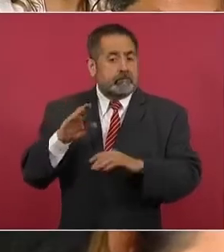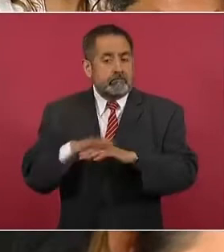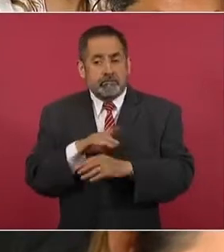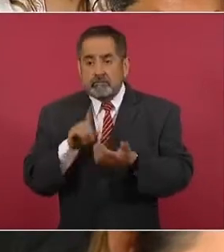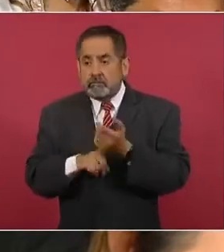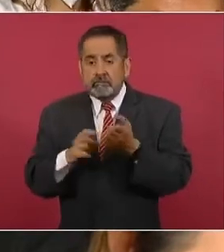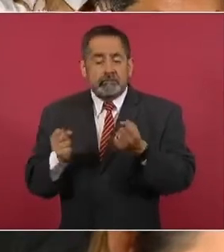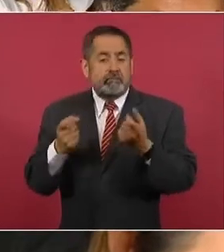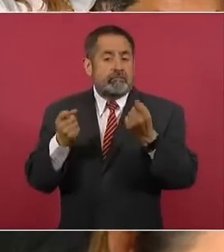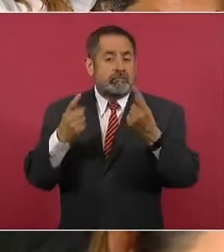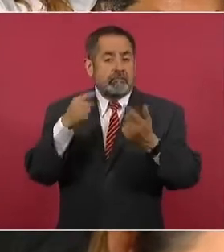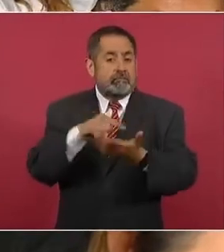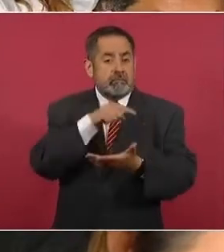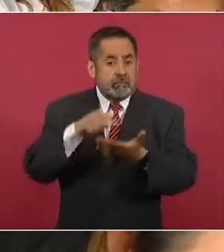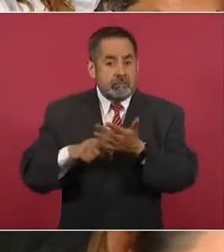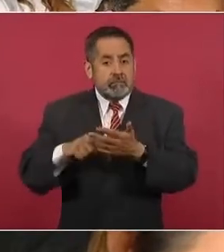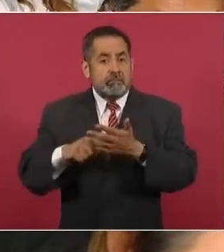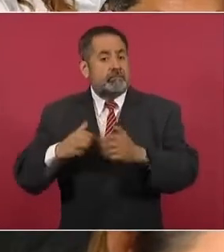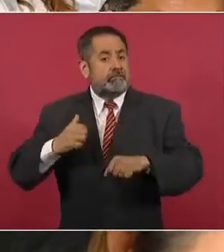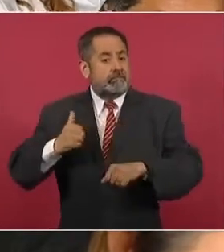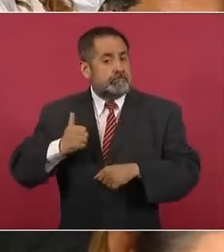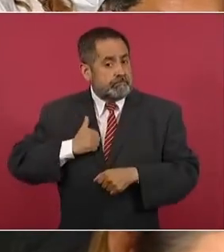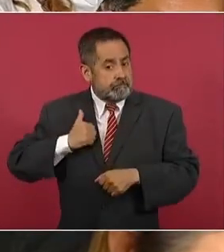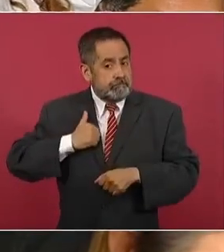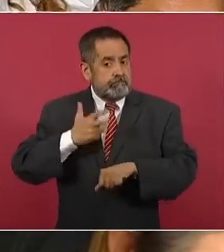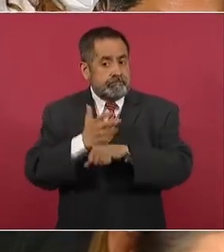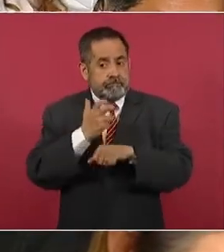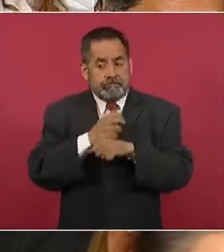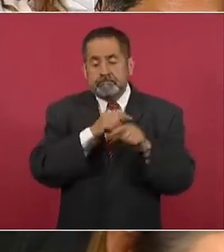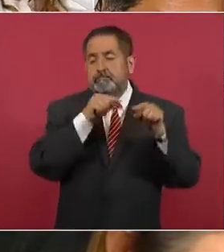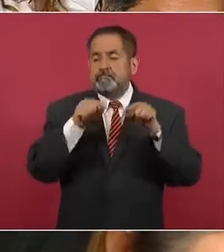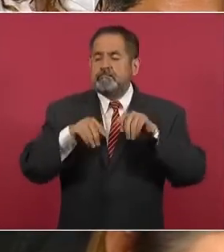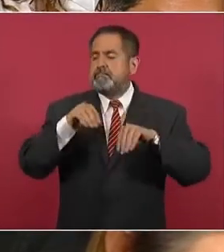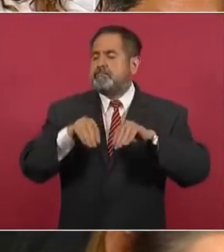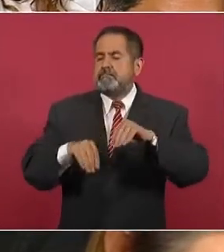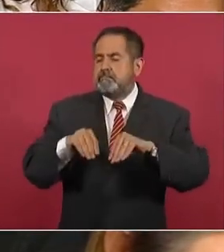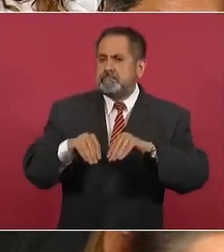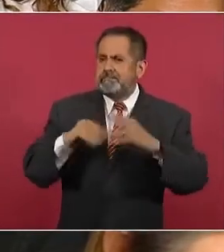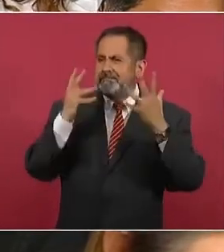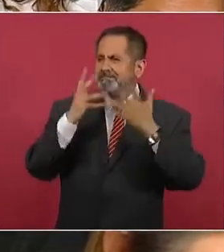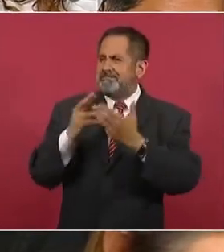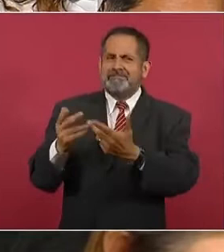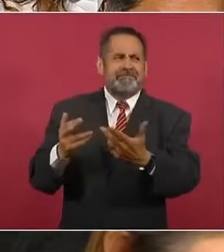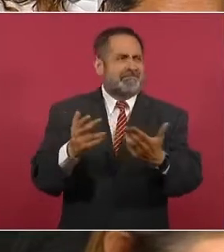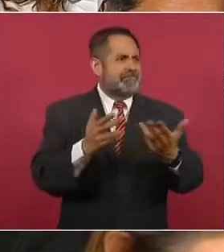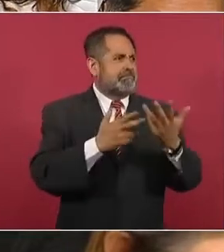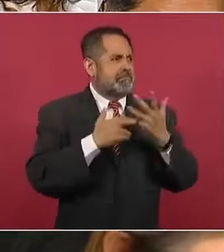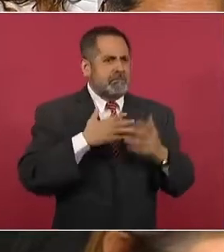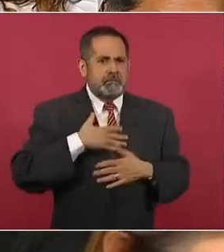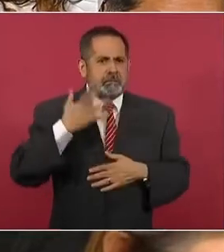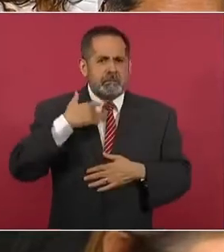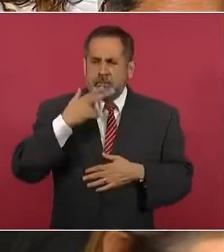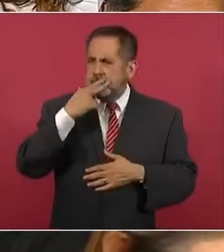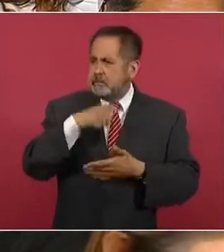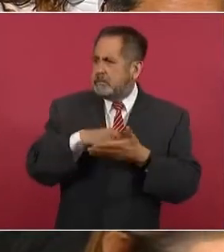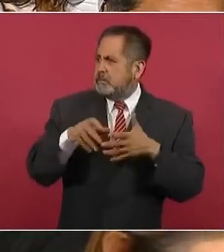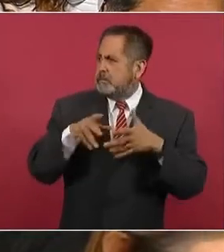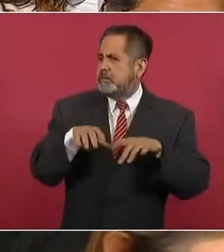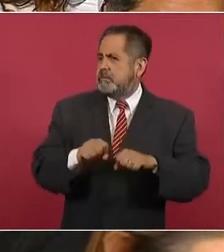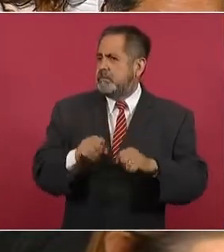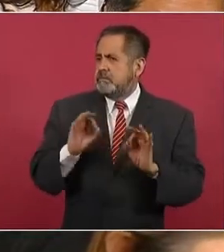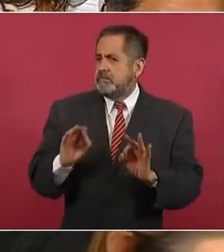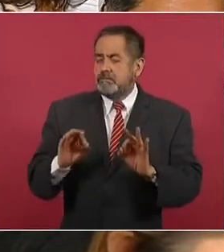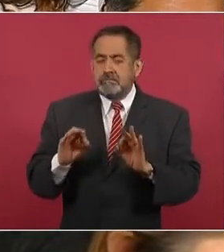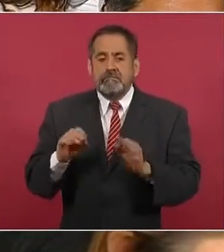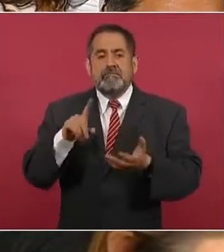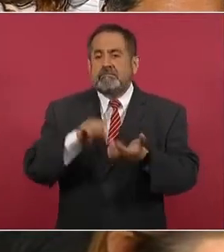comunidades estadounidenses y canadienses han visto afectados su patrimonio, sus intereses derivado de